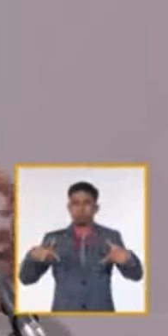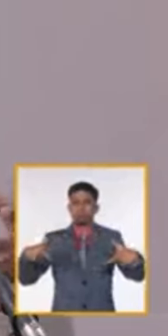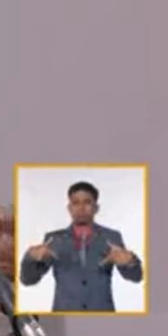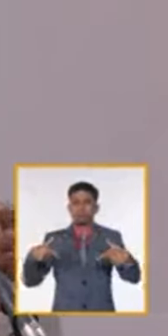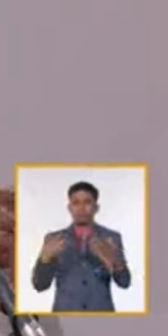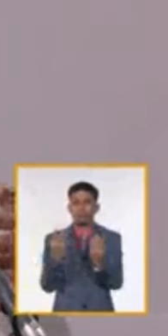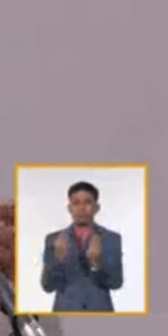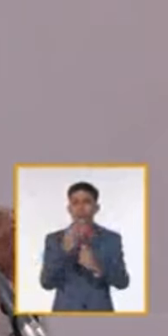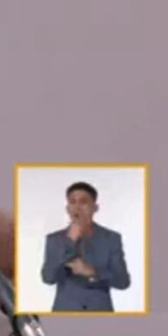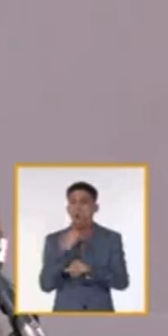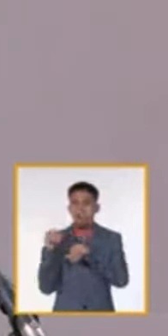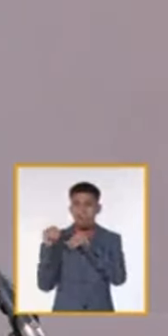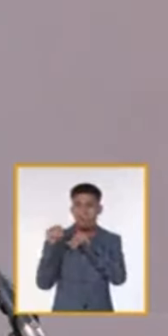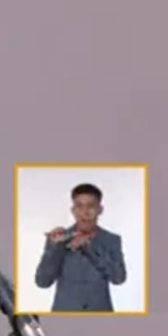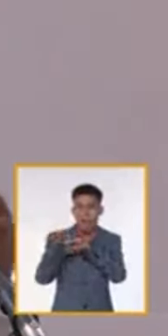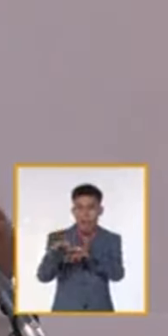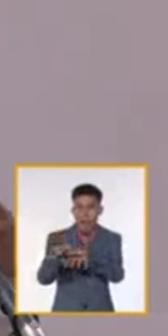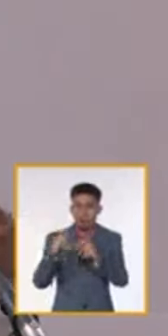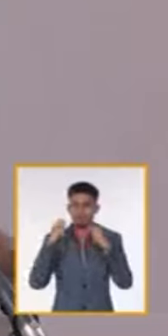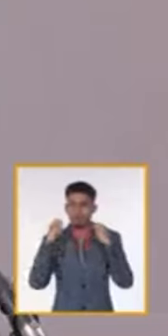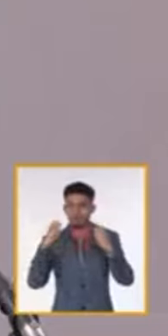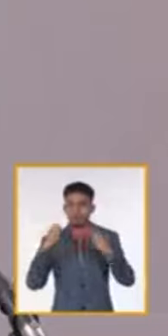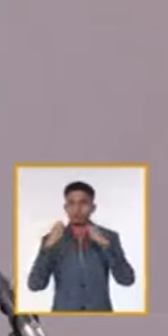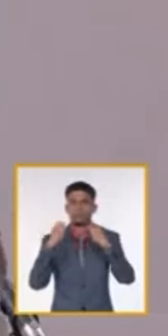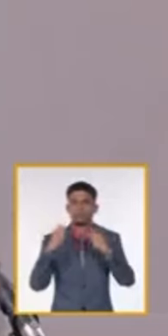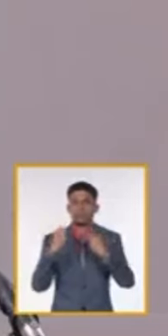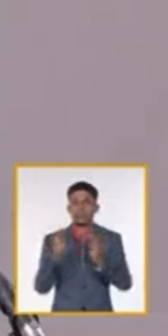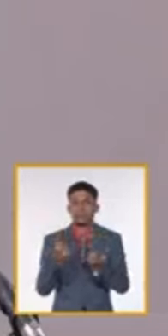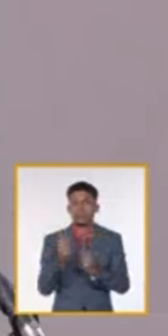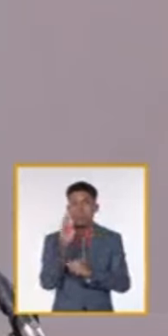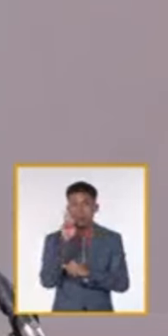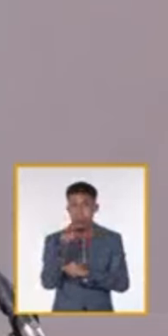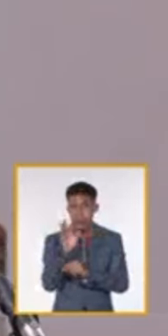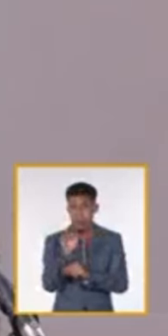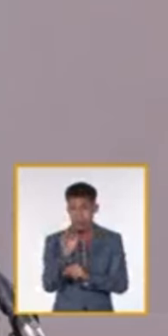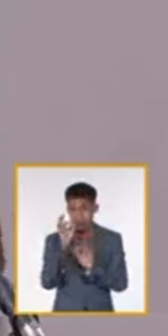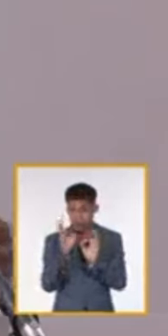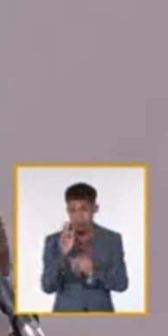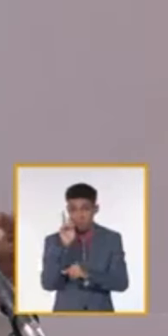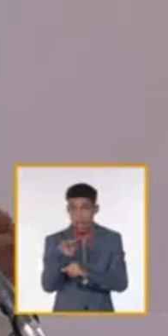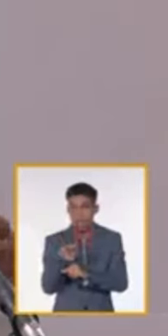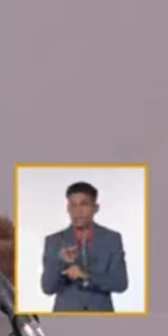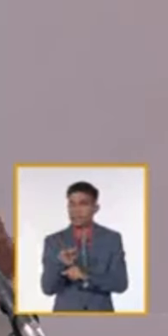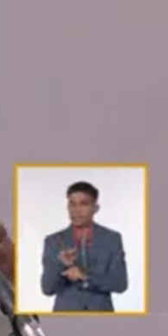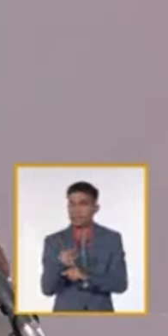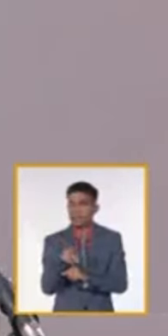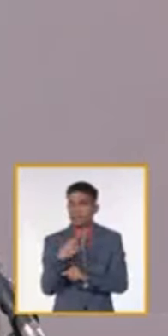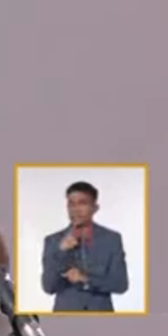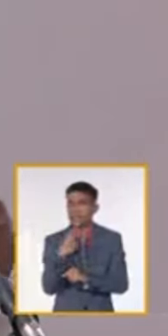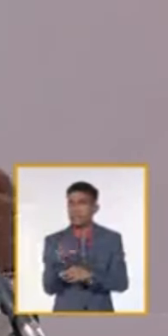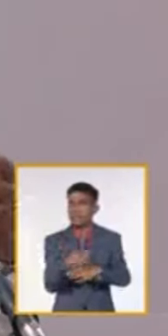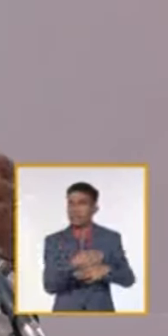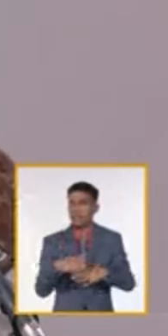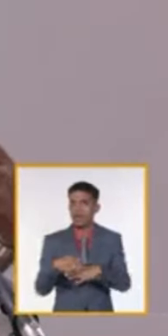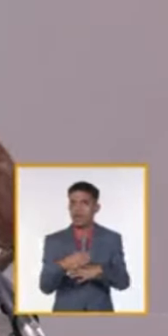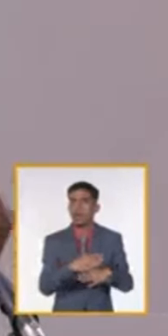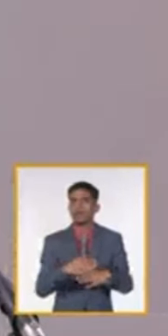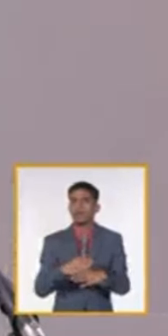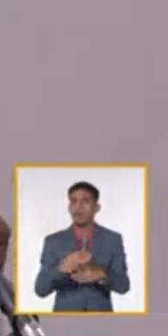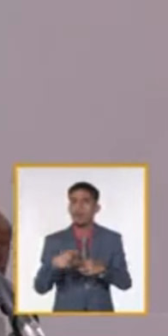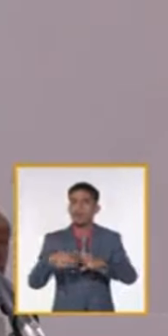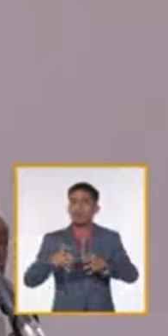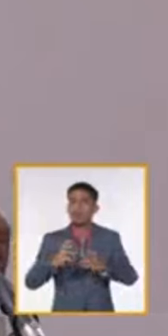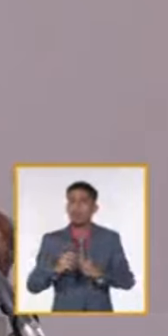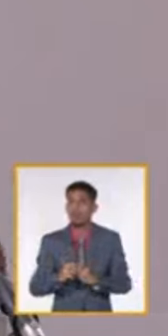los sondeos públicos que se hacían de apoyo a los estudiantes, ves una imagen contraria. Al contrario, se ve que el